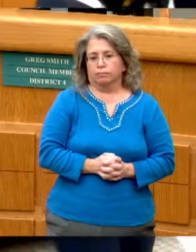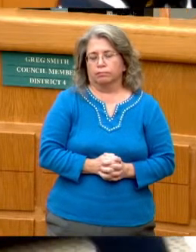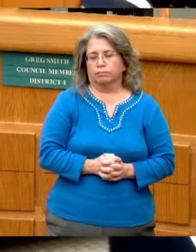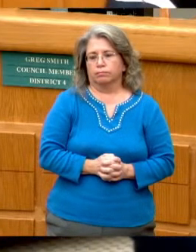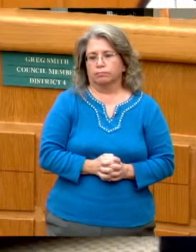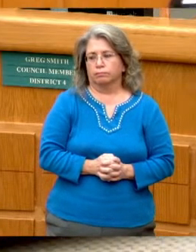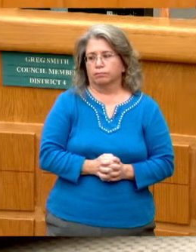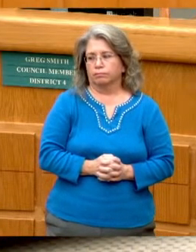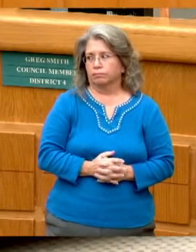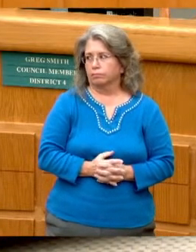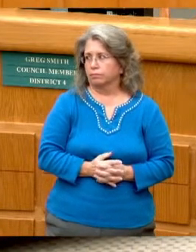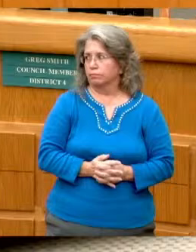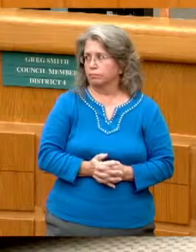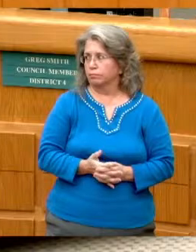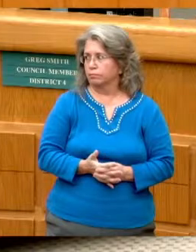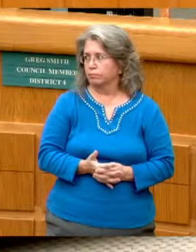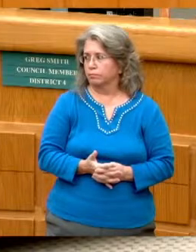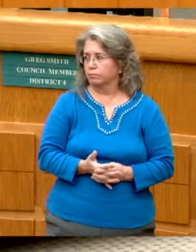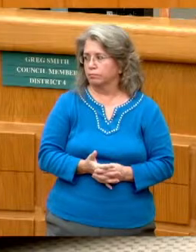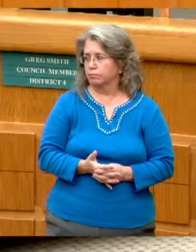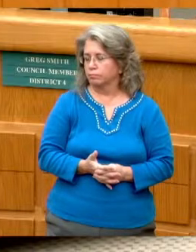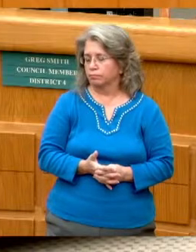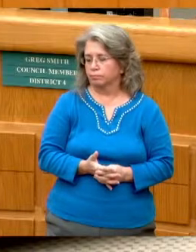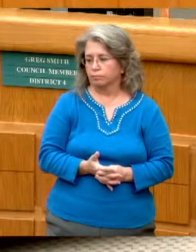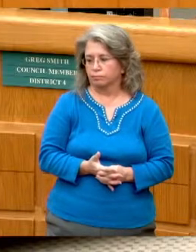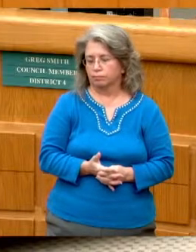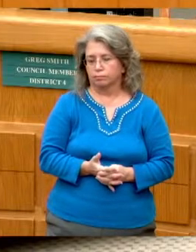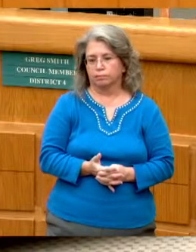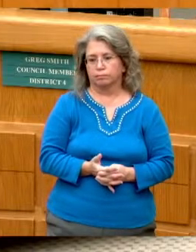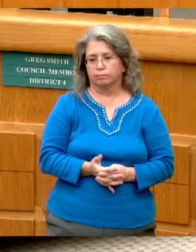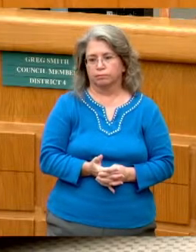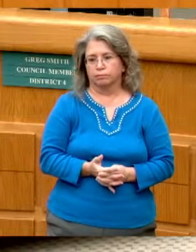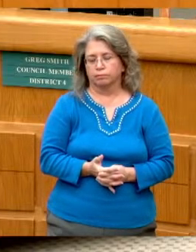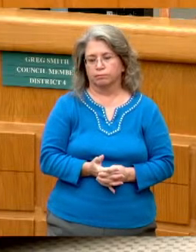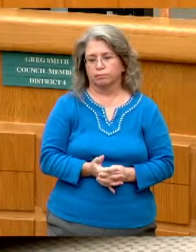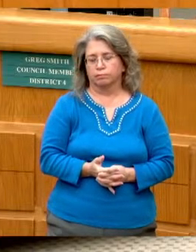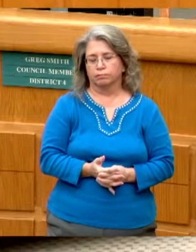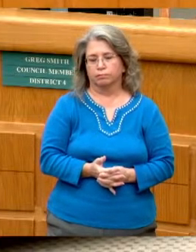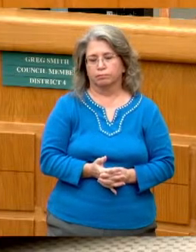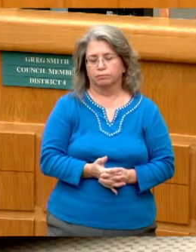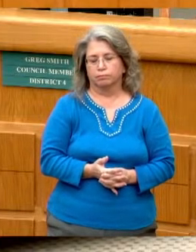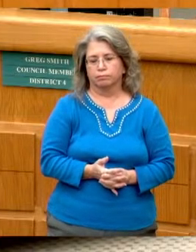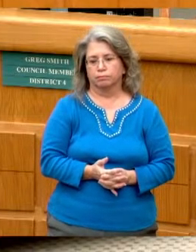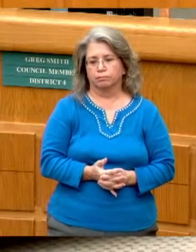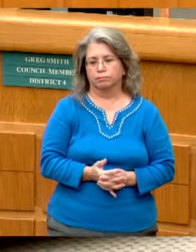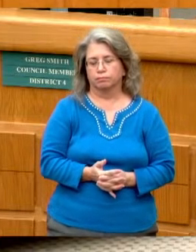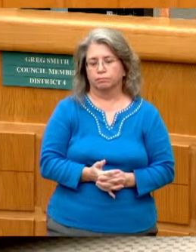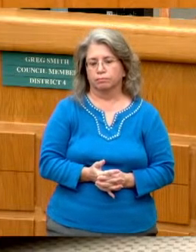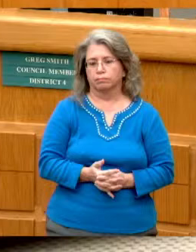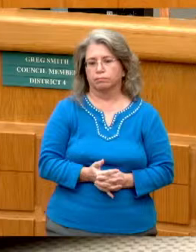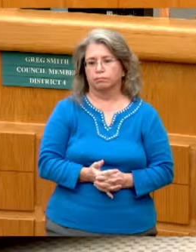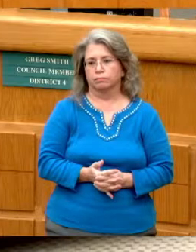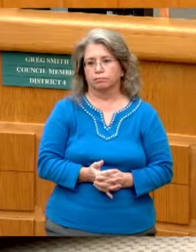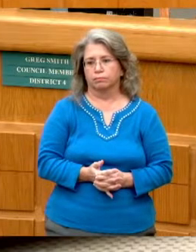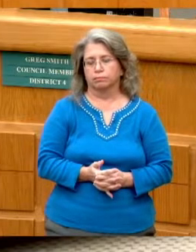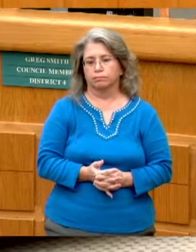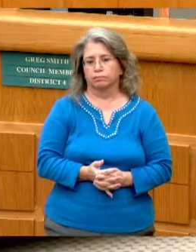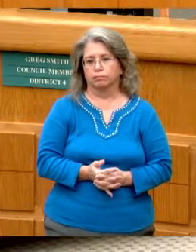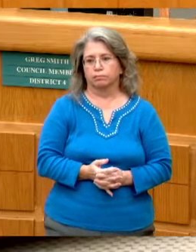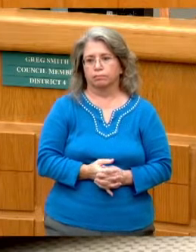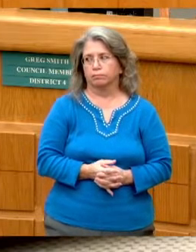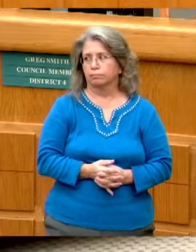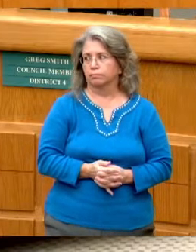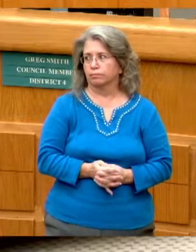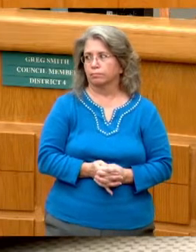alcalde para que ella pueda decir también qué orgullosa estamos, ella y yo, su primer día ayer. Y ahora